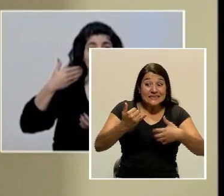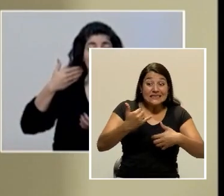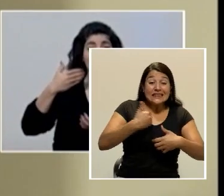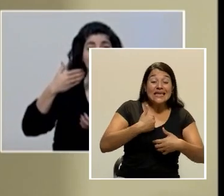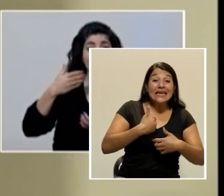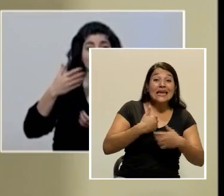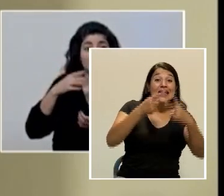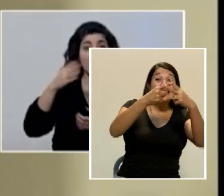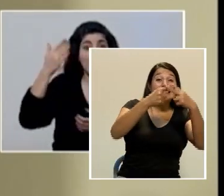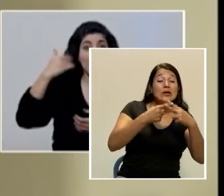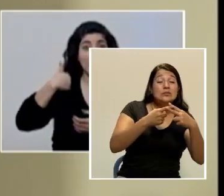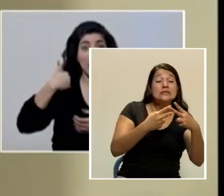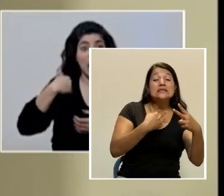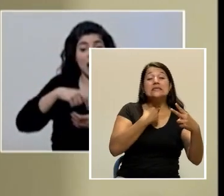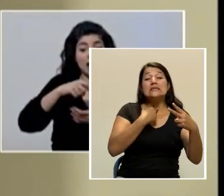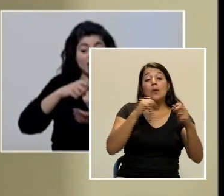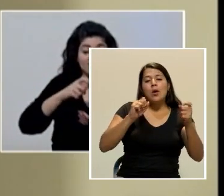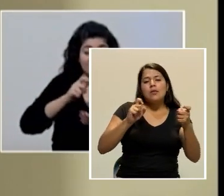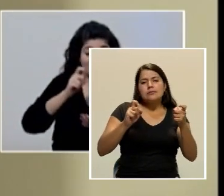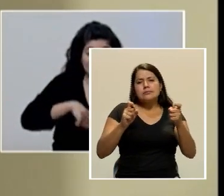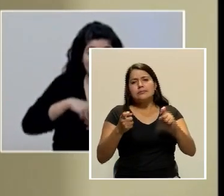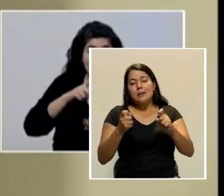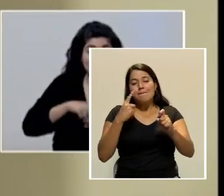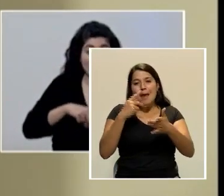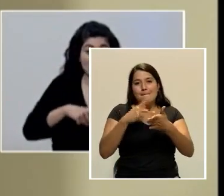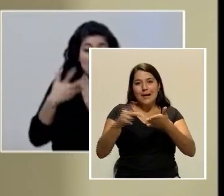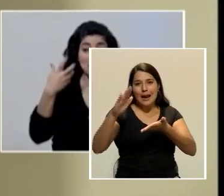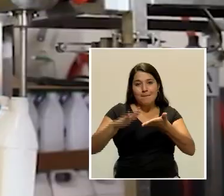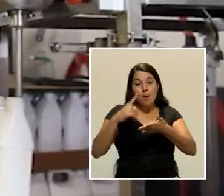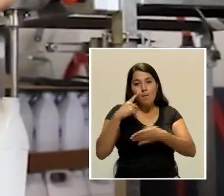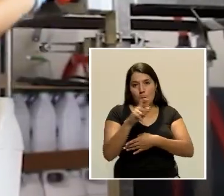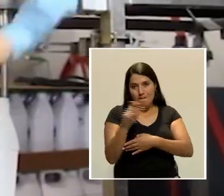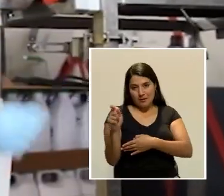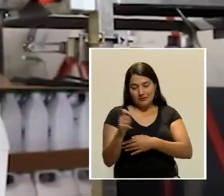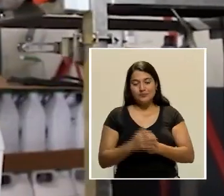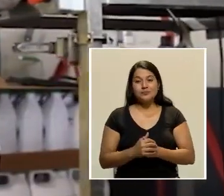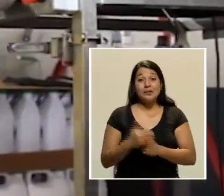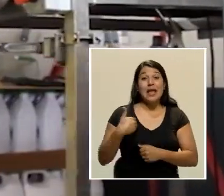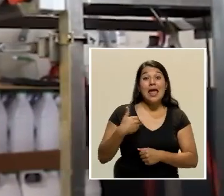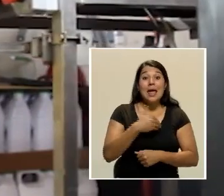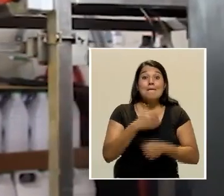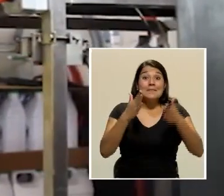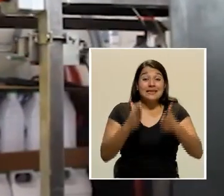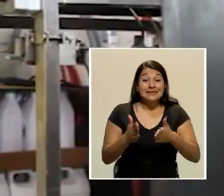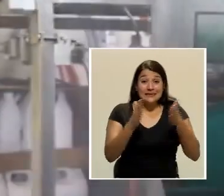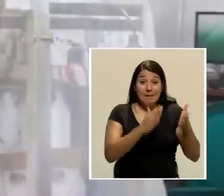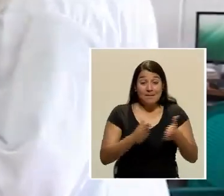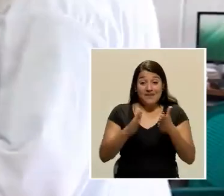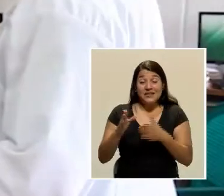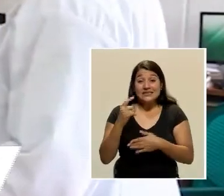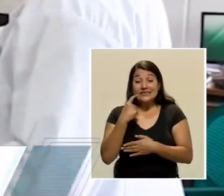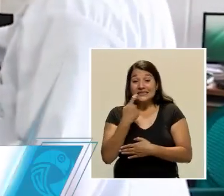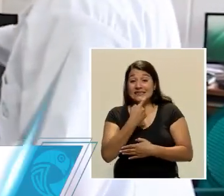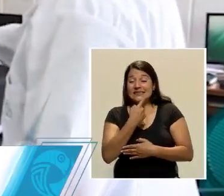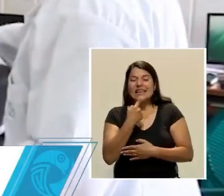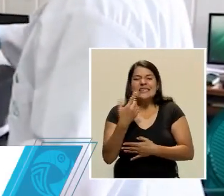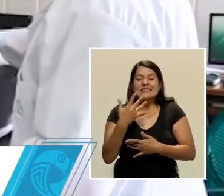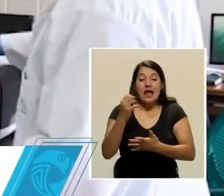se puedan otorgar para mejorar el acceso de las empresas al crédito bancario, para capital de trabajo y también